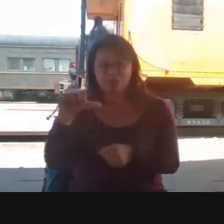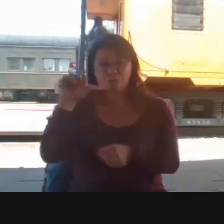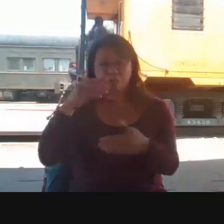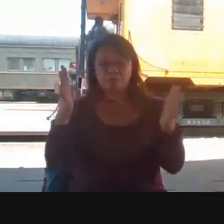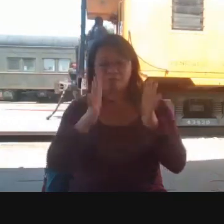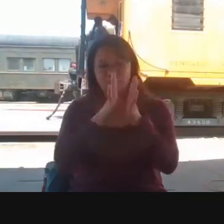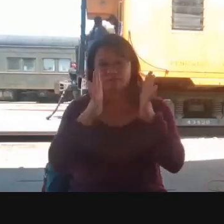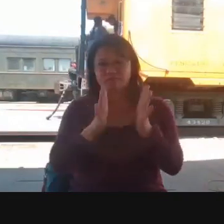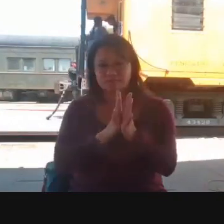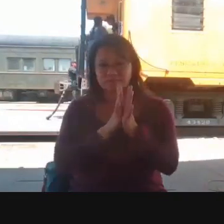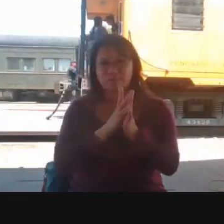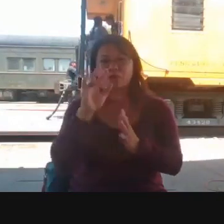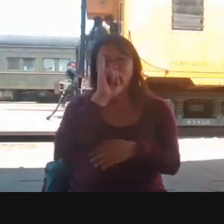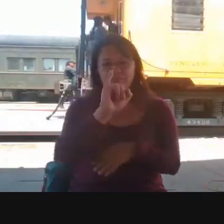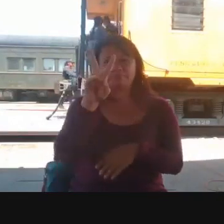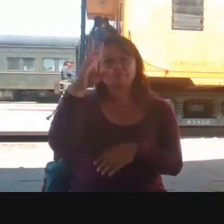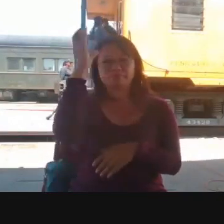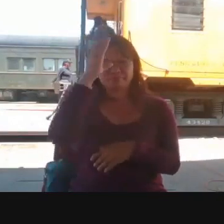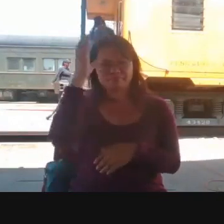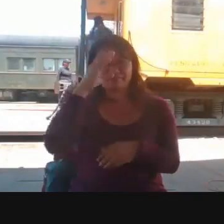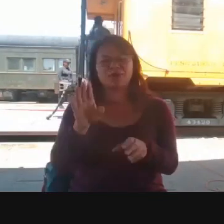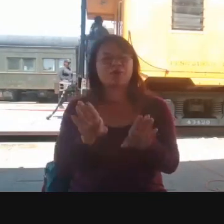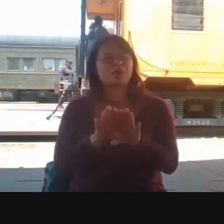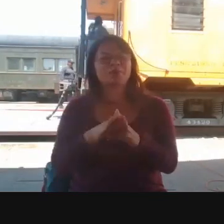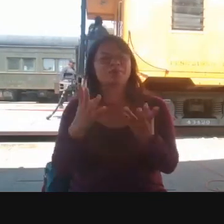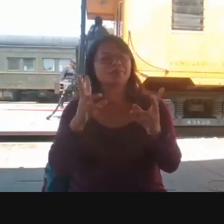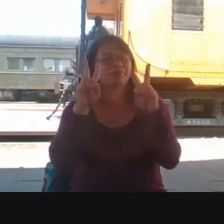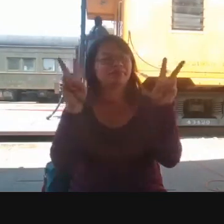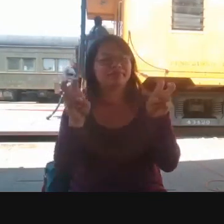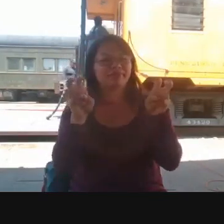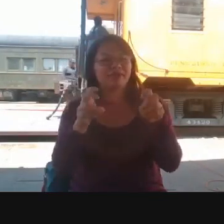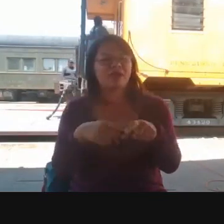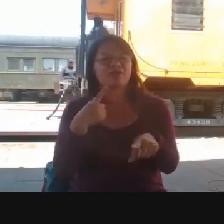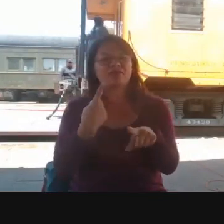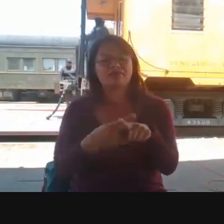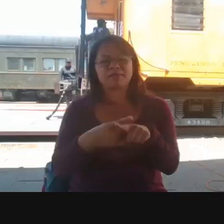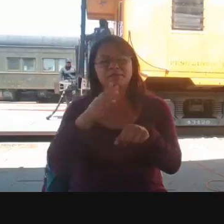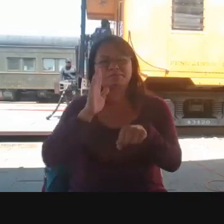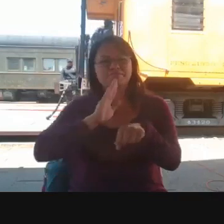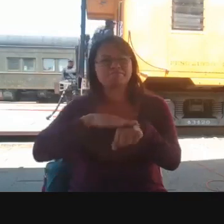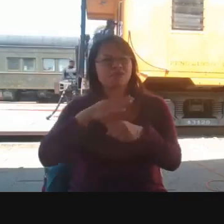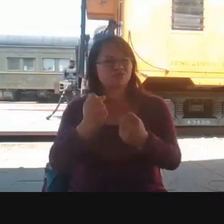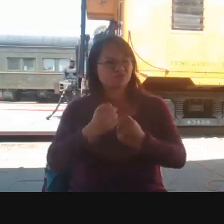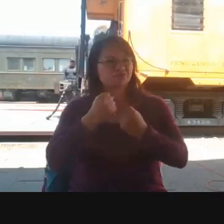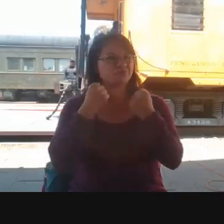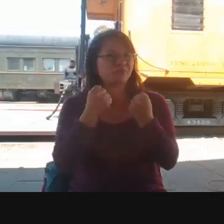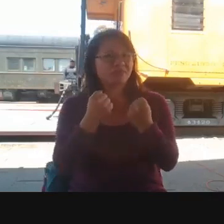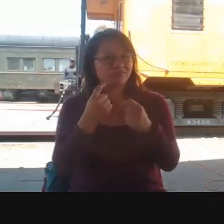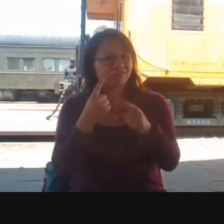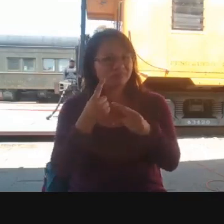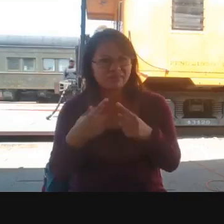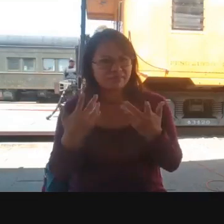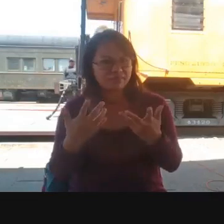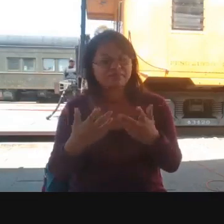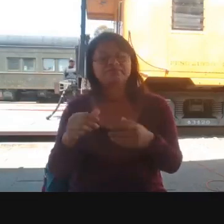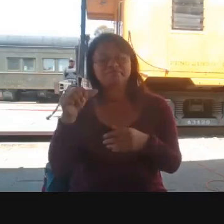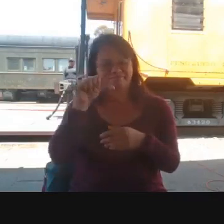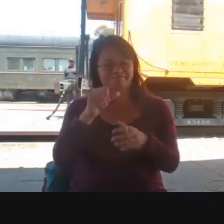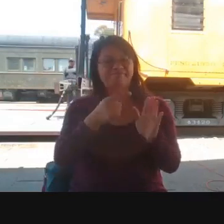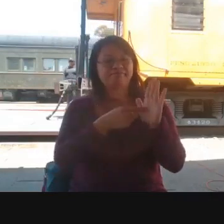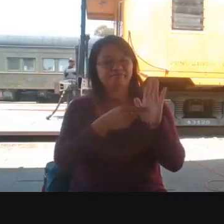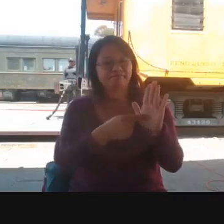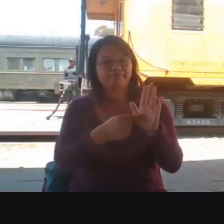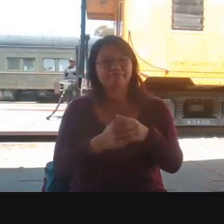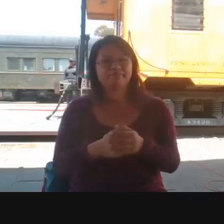de Jueves y Viernes en la Ciencia con la ponencia titulada ¿Quién es más fuerte? También lo acompaña su grupo